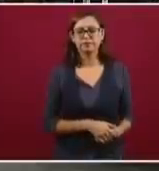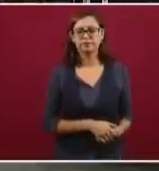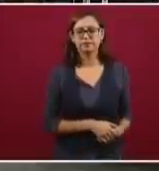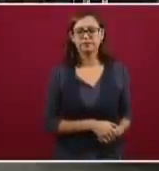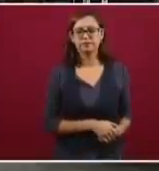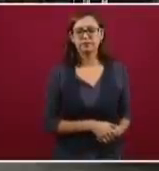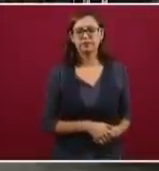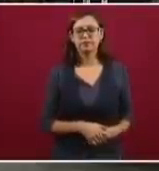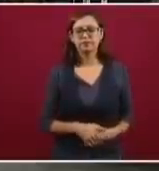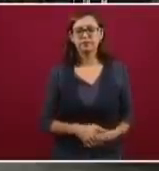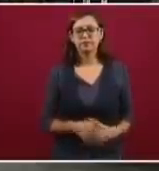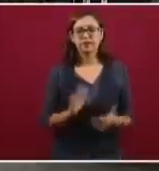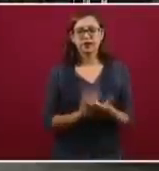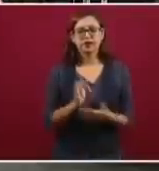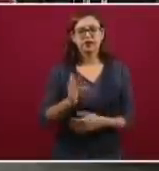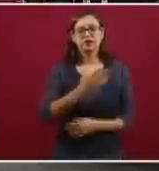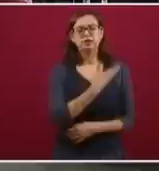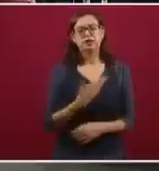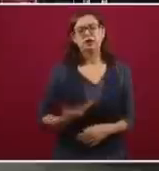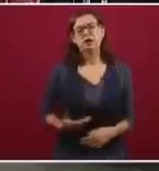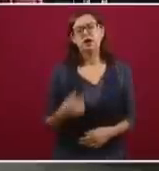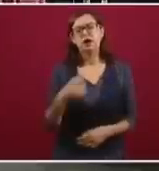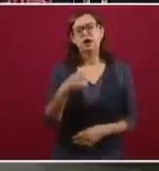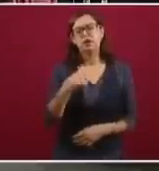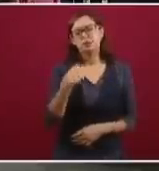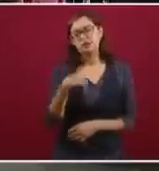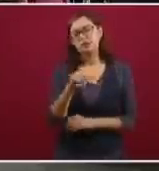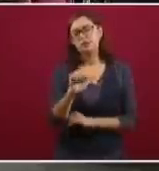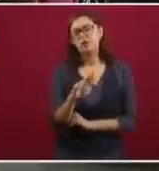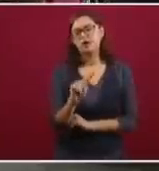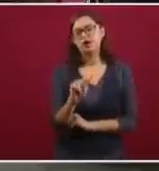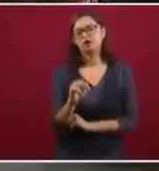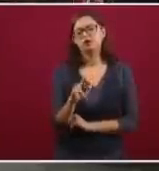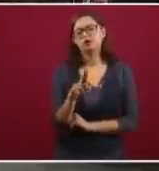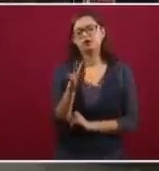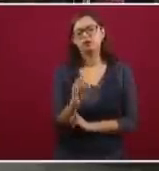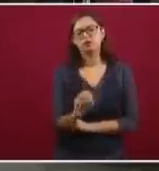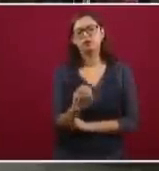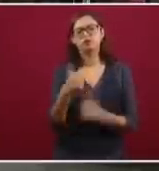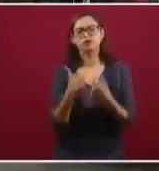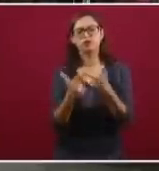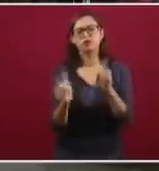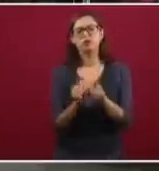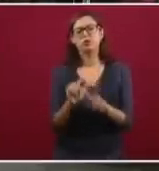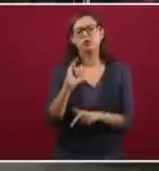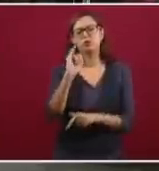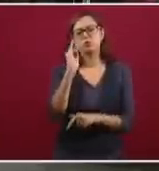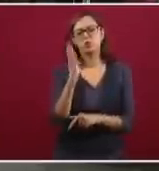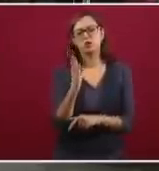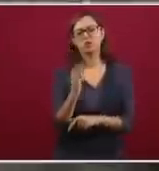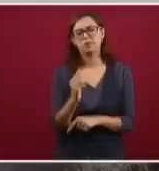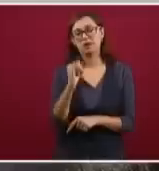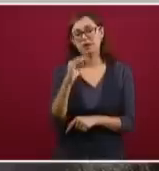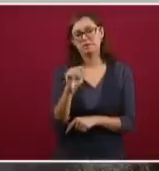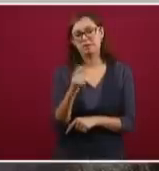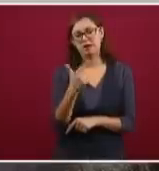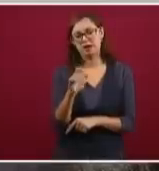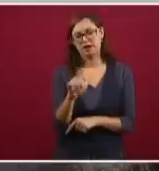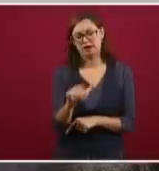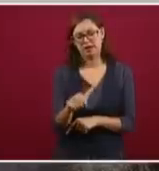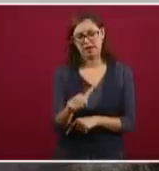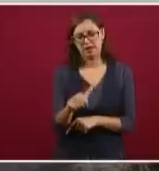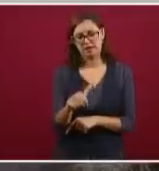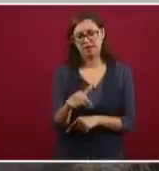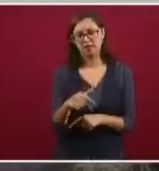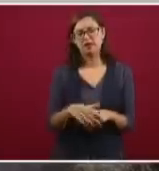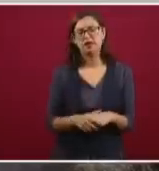Sí, gracias, señor presidente. Arturo Páramo, Grupo Imagen. Dos preguntas, rapidísimo. Hoy publicamos un estudio en